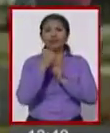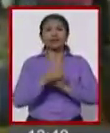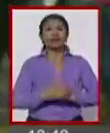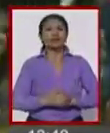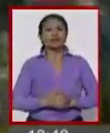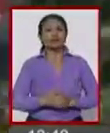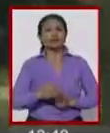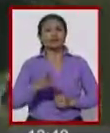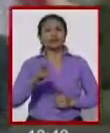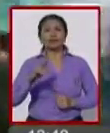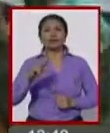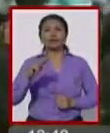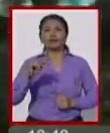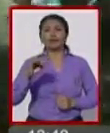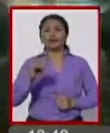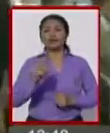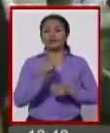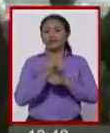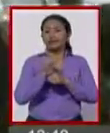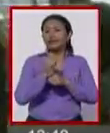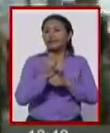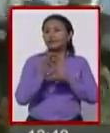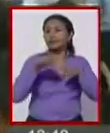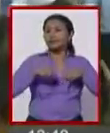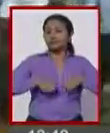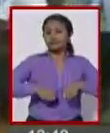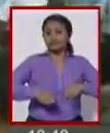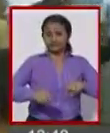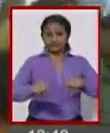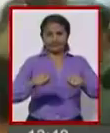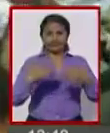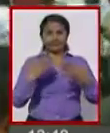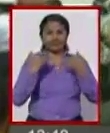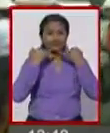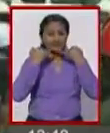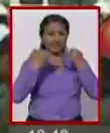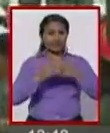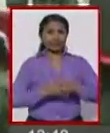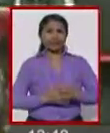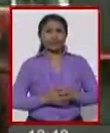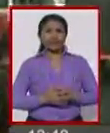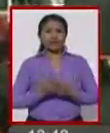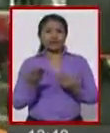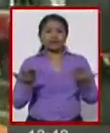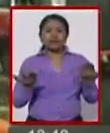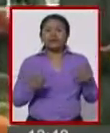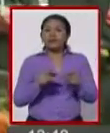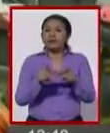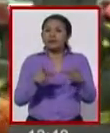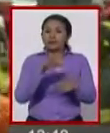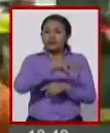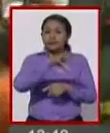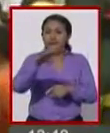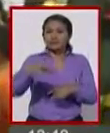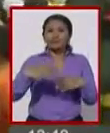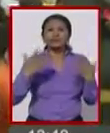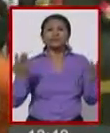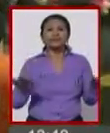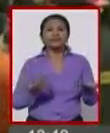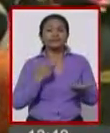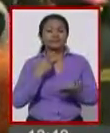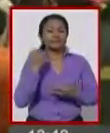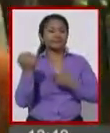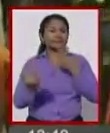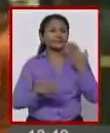decía Enrique Bruno, con los técnicos del Shopping Fidalga, quienes están dando la información de los puntos estratégicos donde tienen